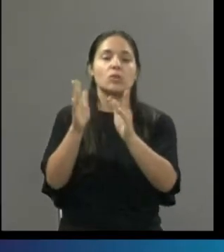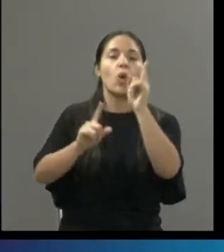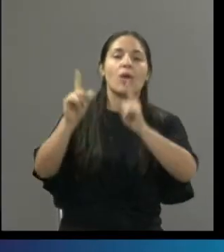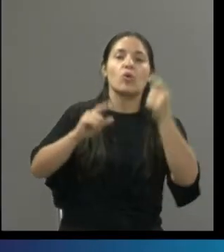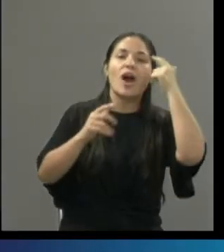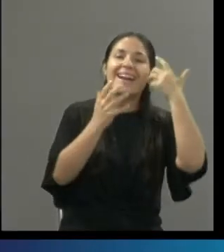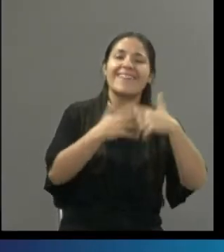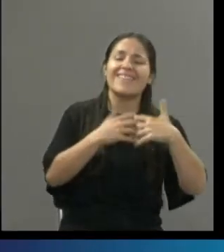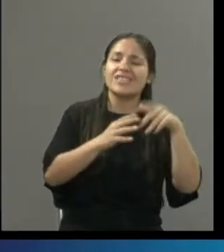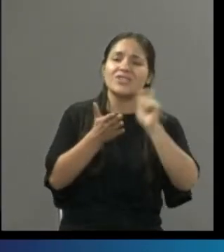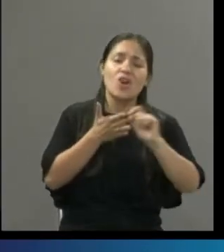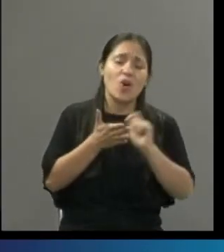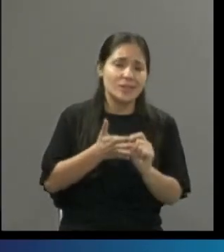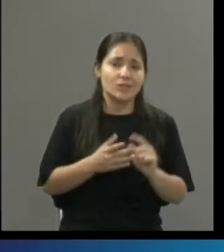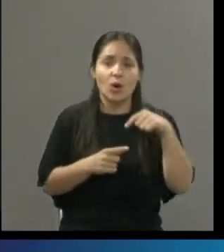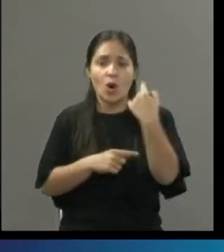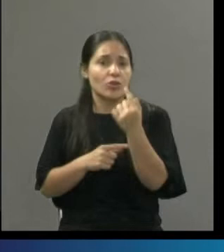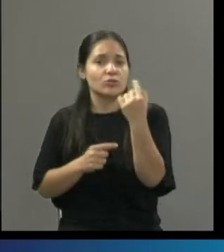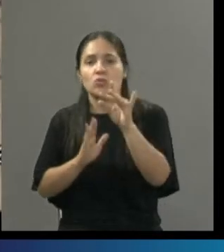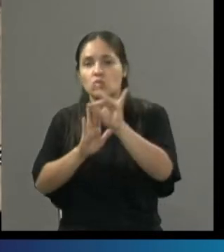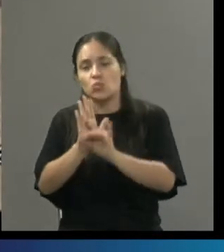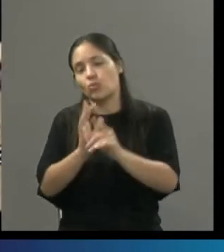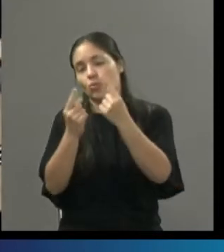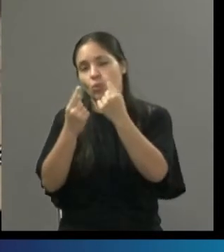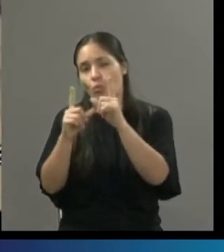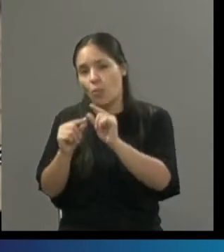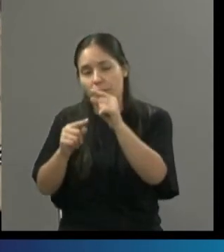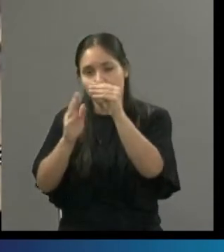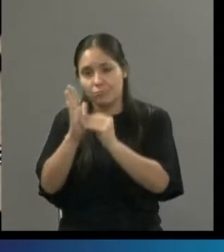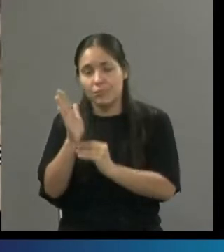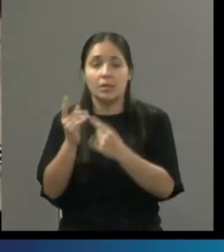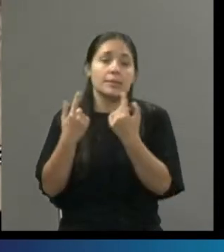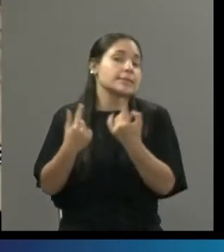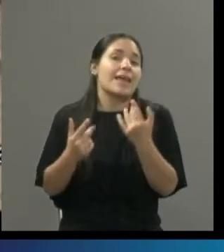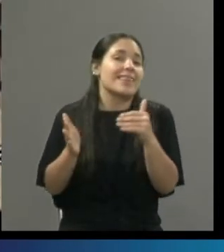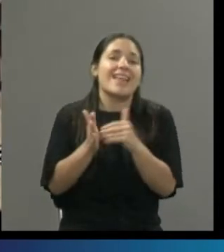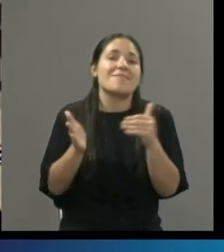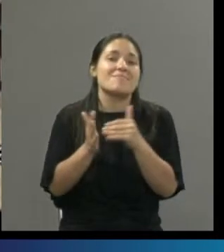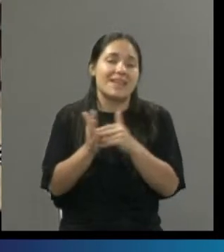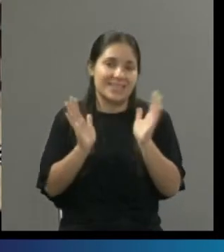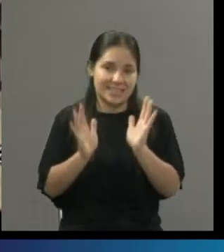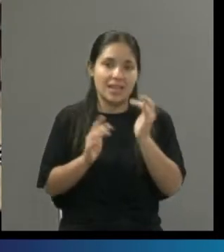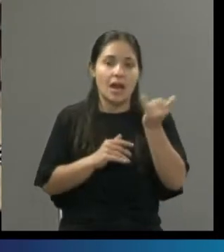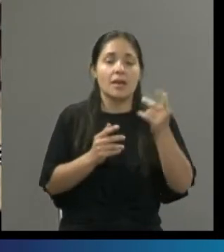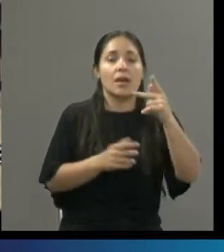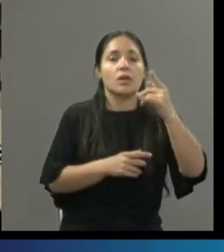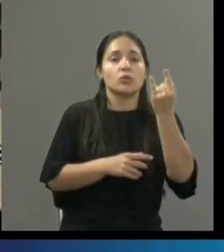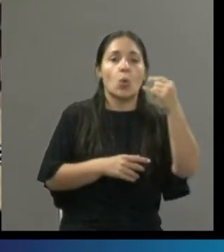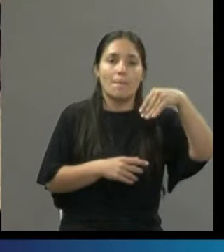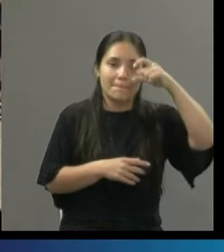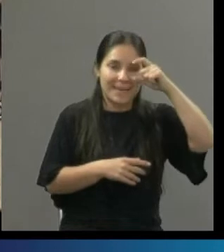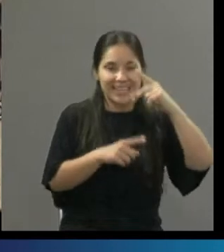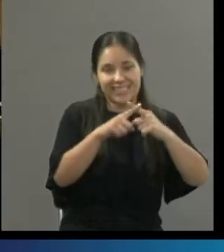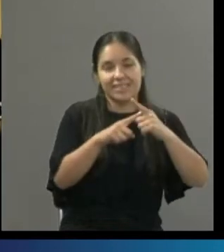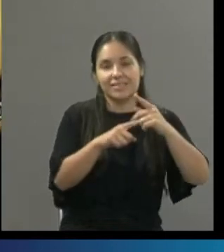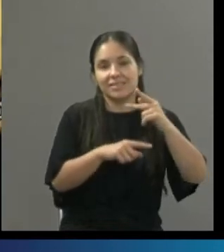más cualitativos. Es súper diverso, creo que refleja la interdisciplinaridad que hay en SUMEC hoy, el